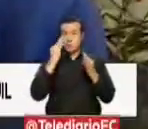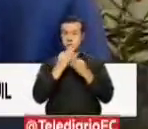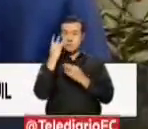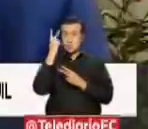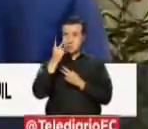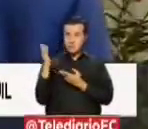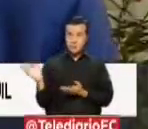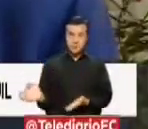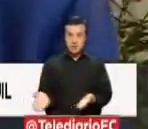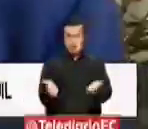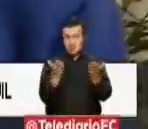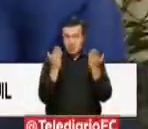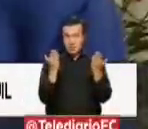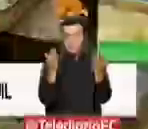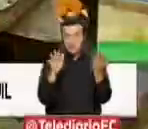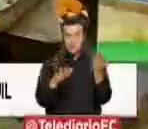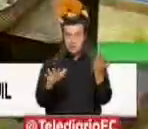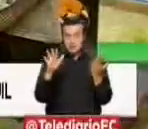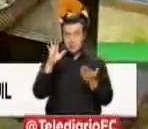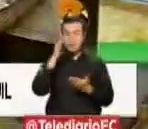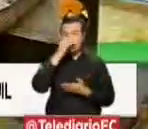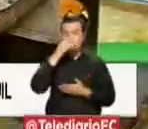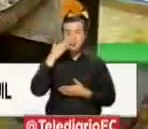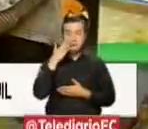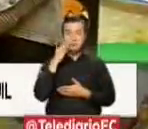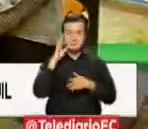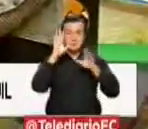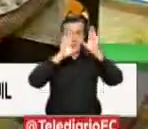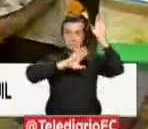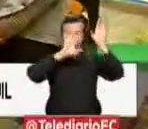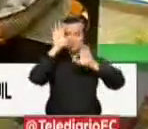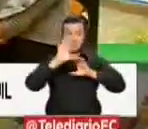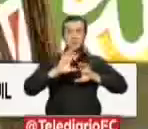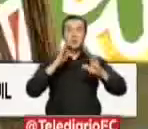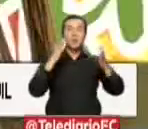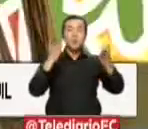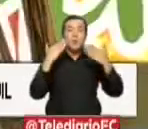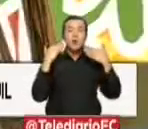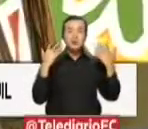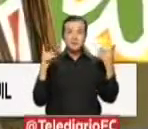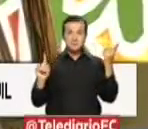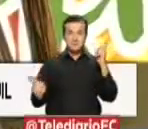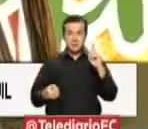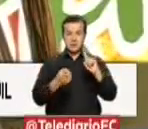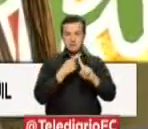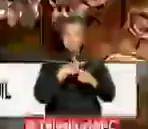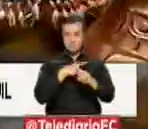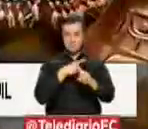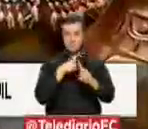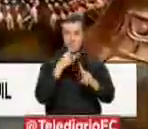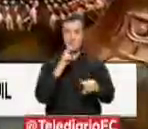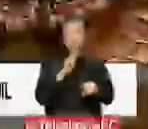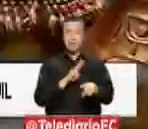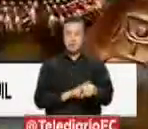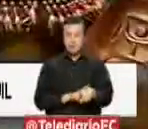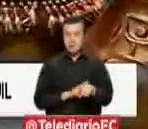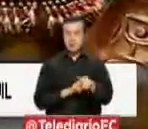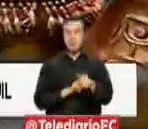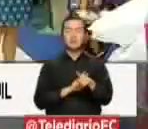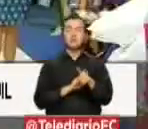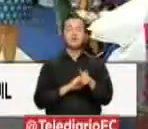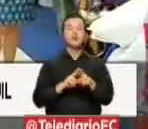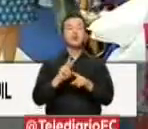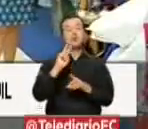conocer ya en vivo y en directo nuestra región. En el centro de convenciones de Guayaquil se desarrolla la primera edición de la Feria Internacional del